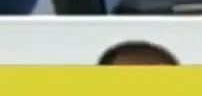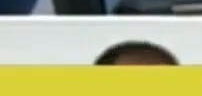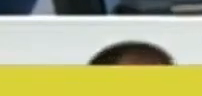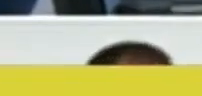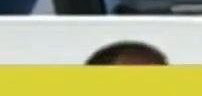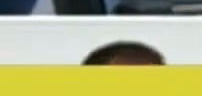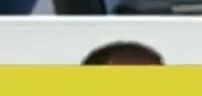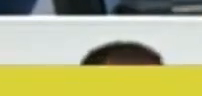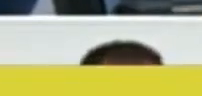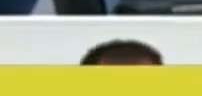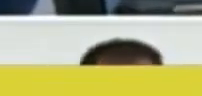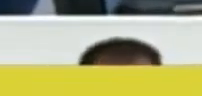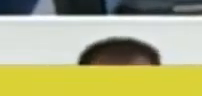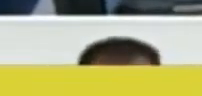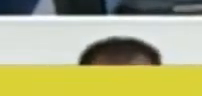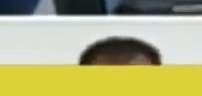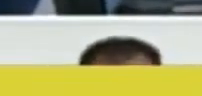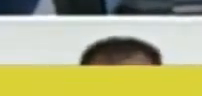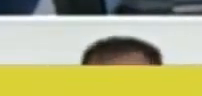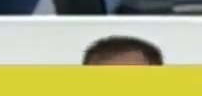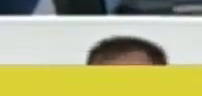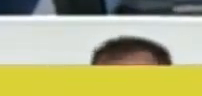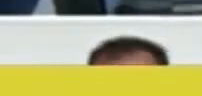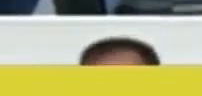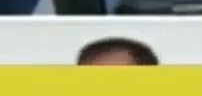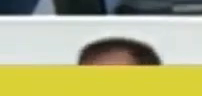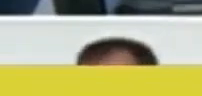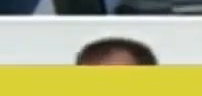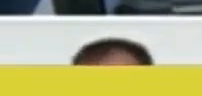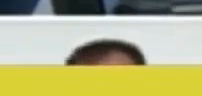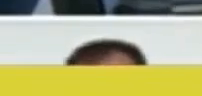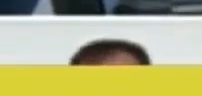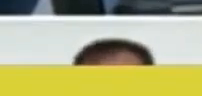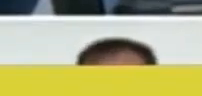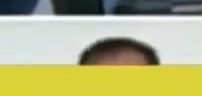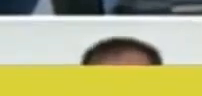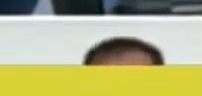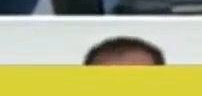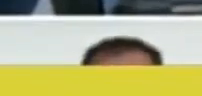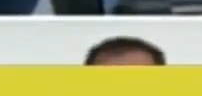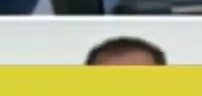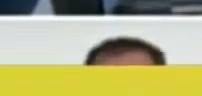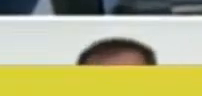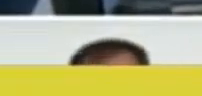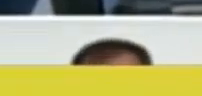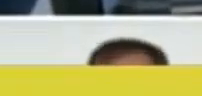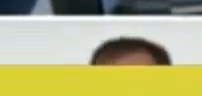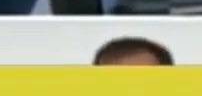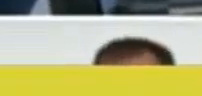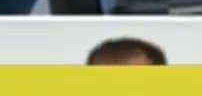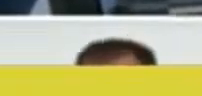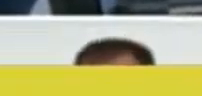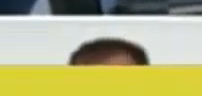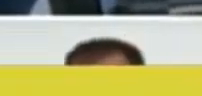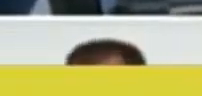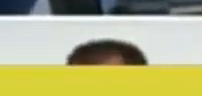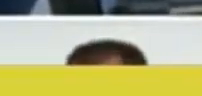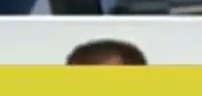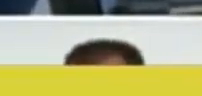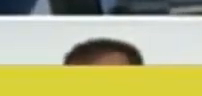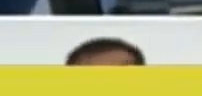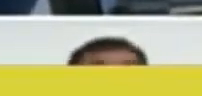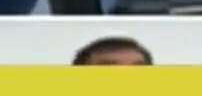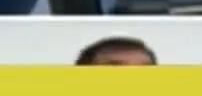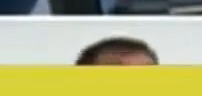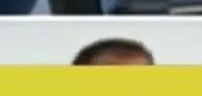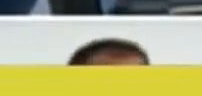a la mención suya de la flotilla que se ha anunciado para mañana, en este ambiente tan crispado que hemos visto estos